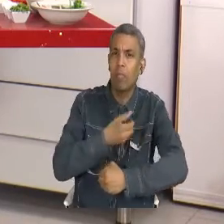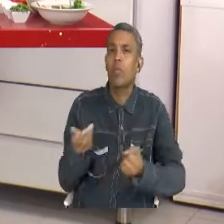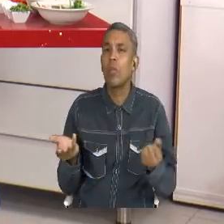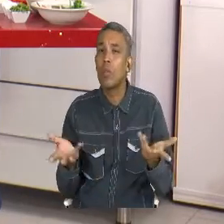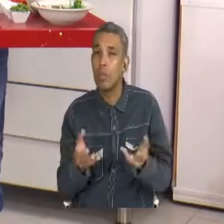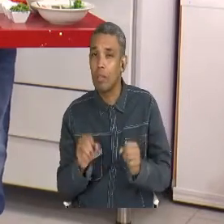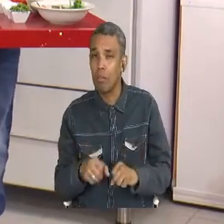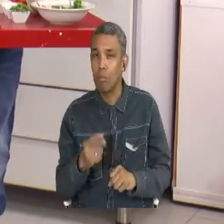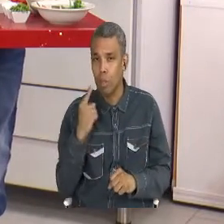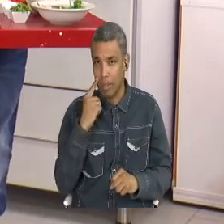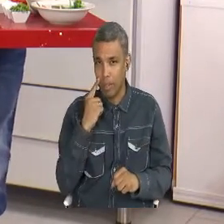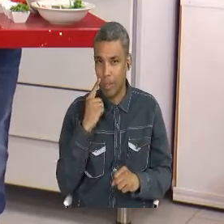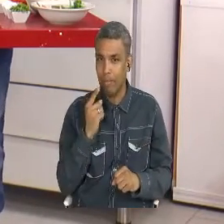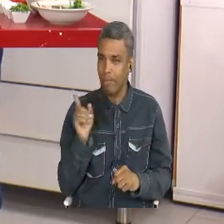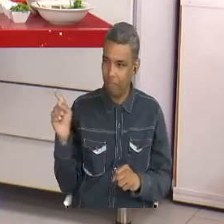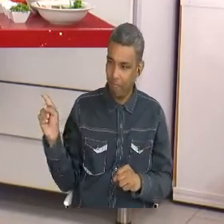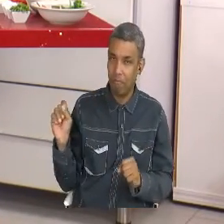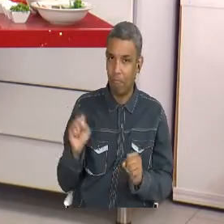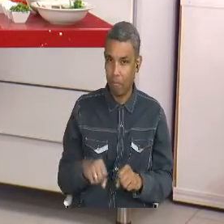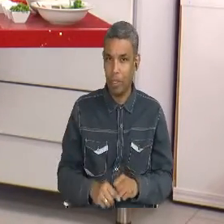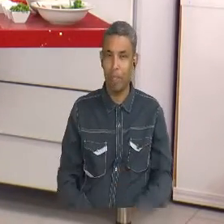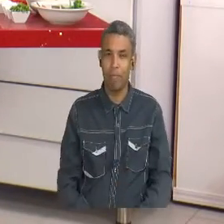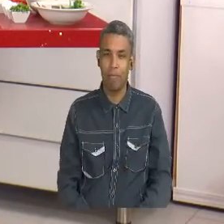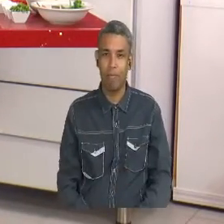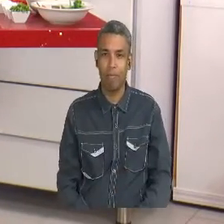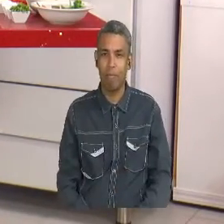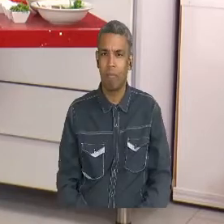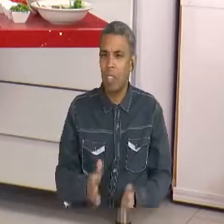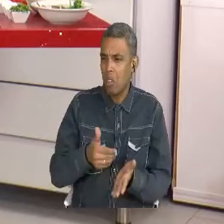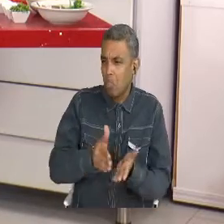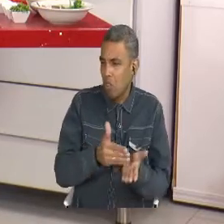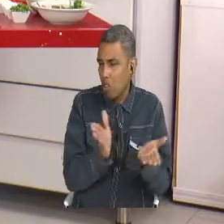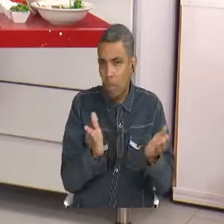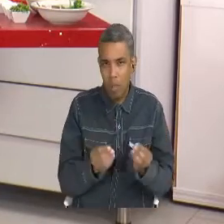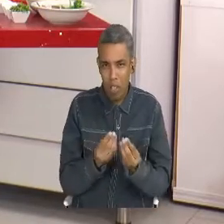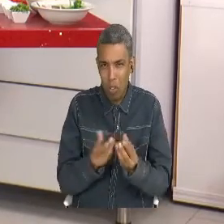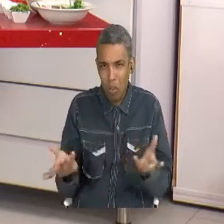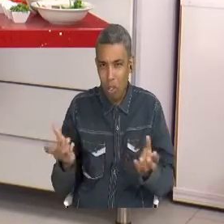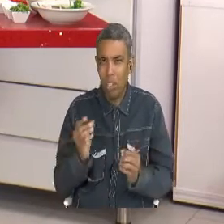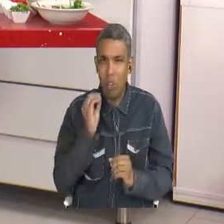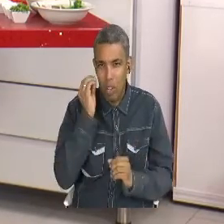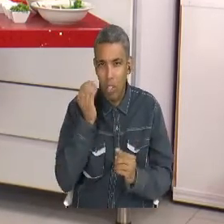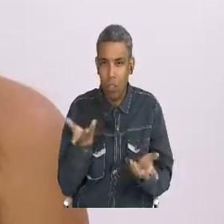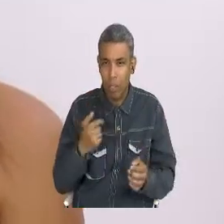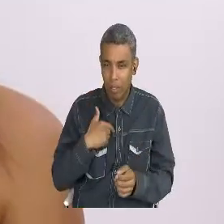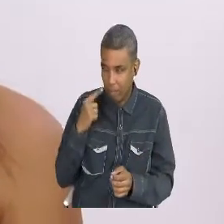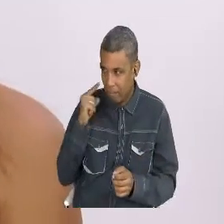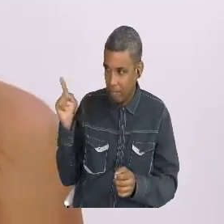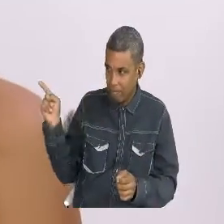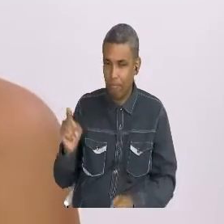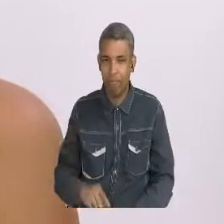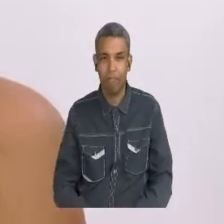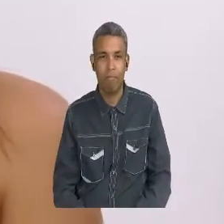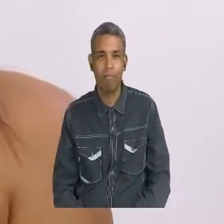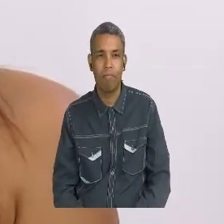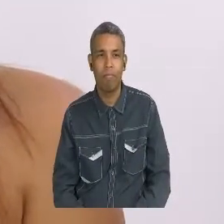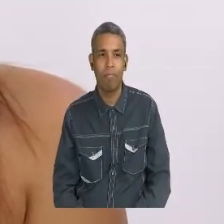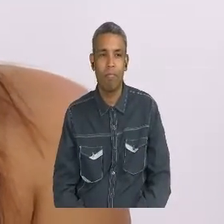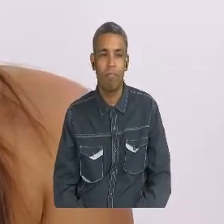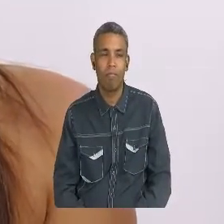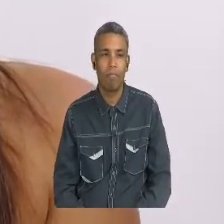compres víveres, abarrotes y demás elementos para el alcance de tu cocina, precisamente en su distribuidora La Paz. Queridos televidentes, ya saben